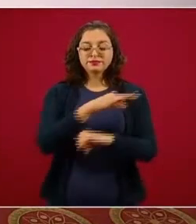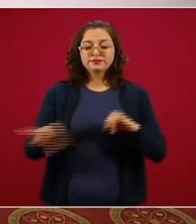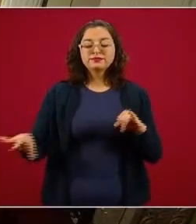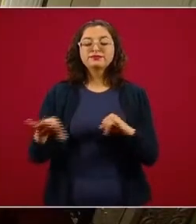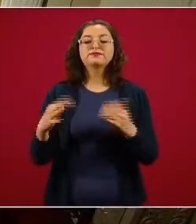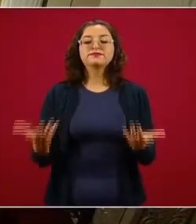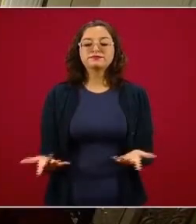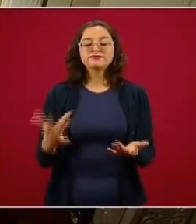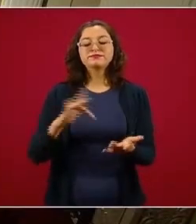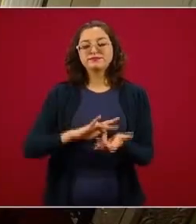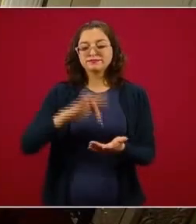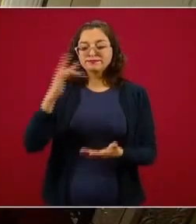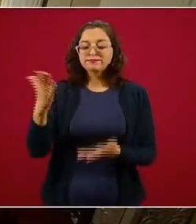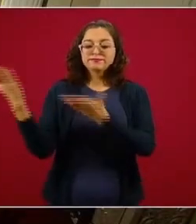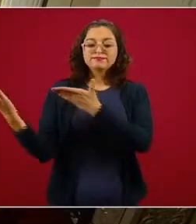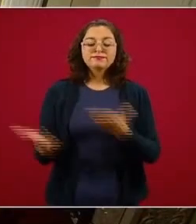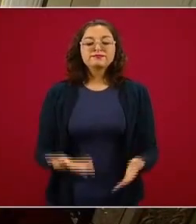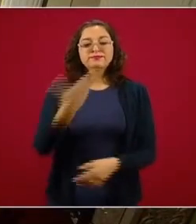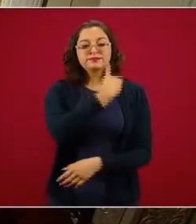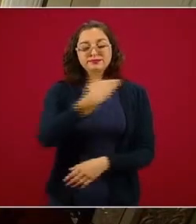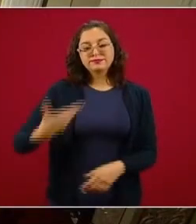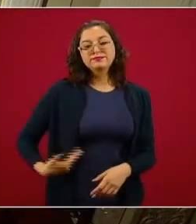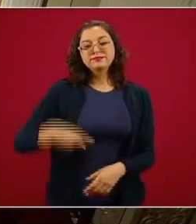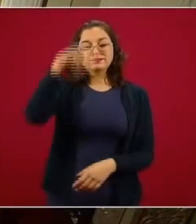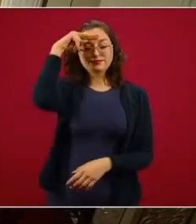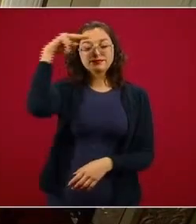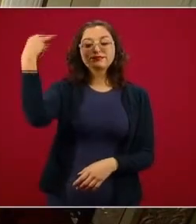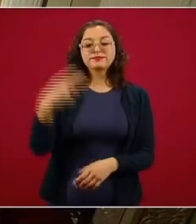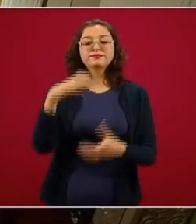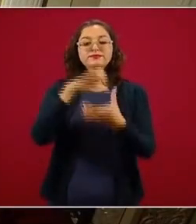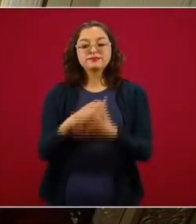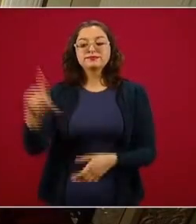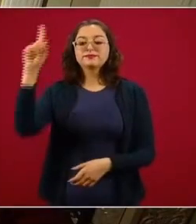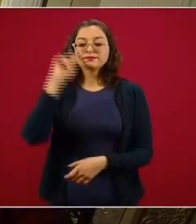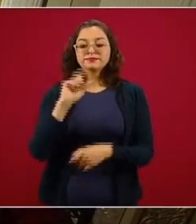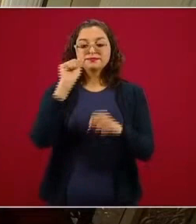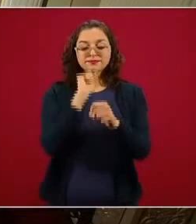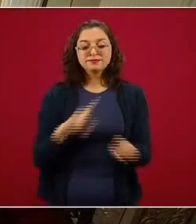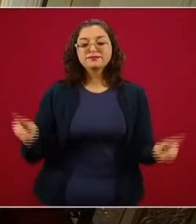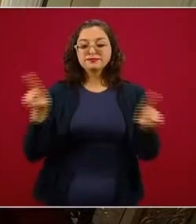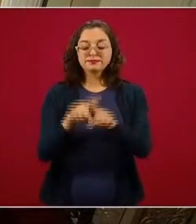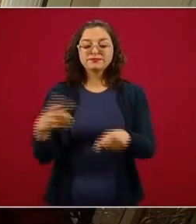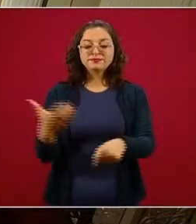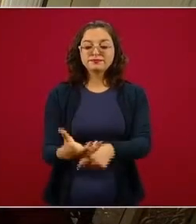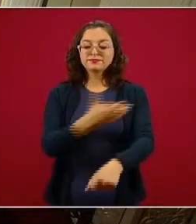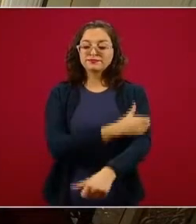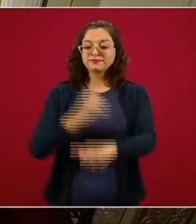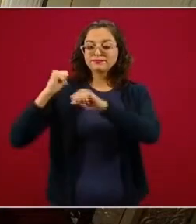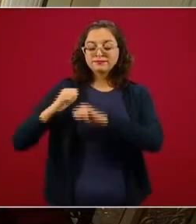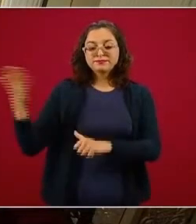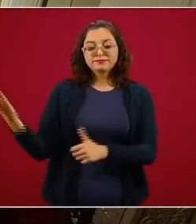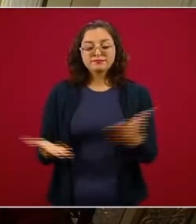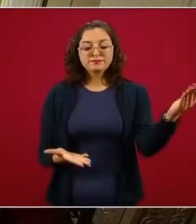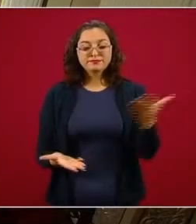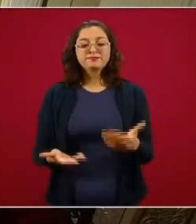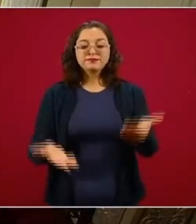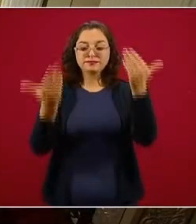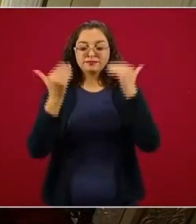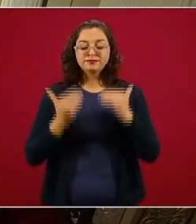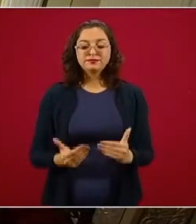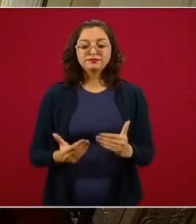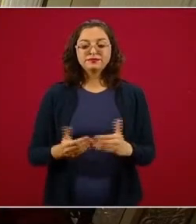Evento agradeciendo la asistencia del presidente de México, su esposa y funcionarios que lo acompañaron. A